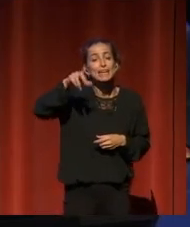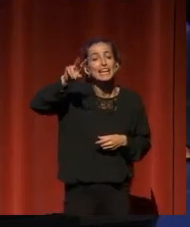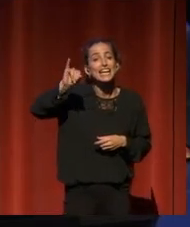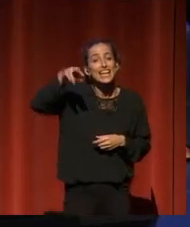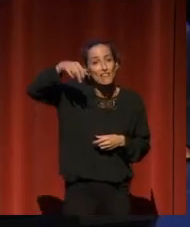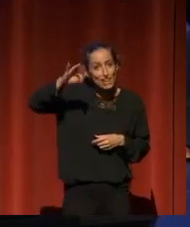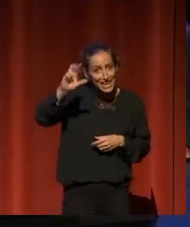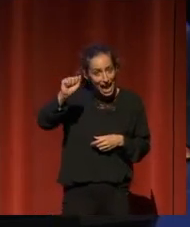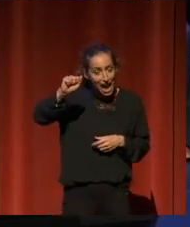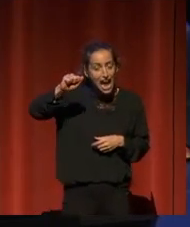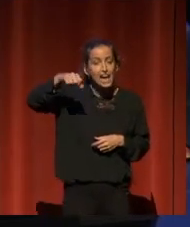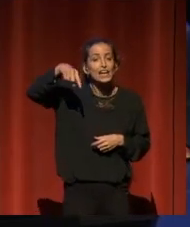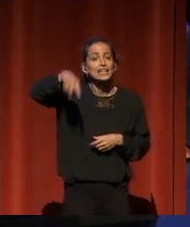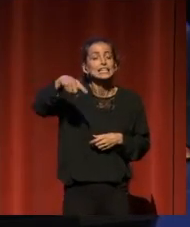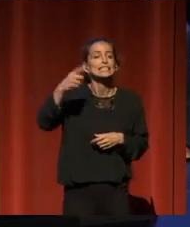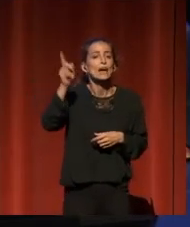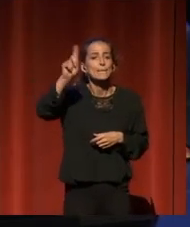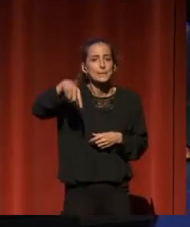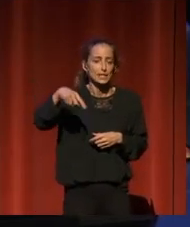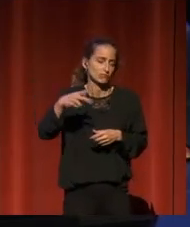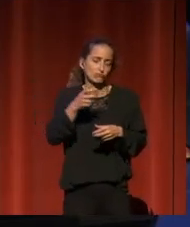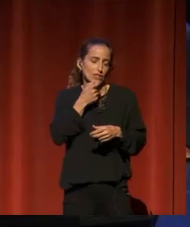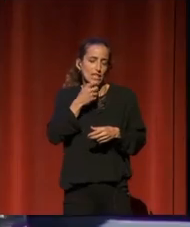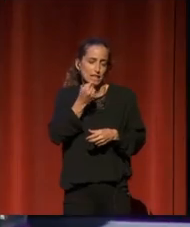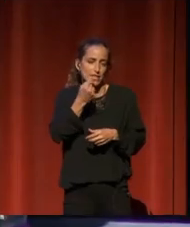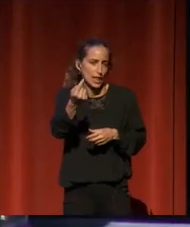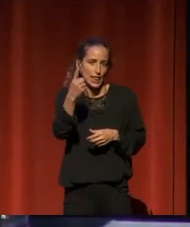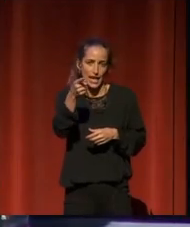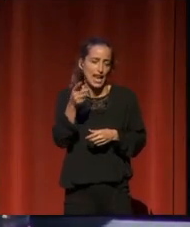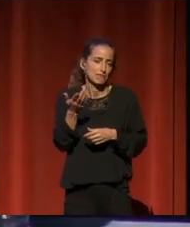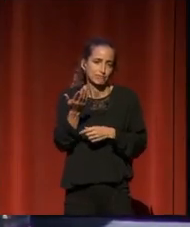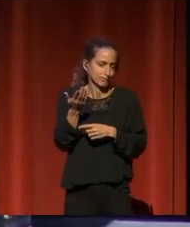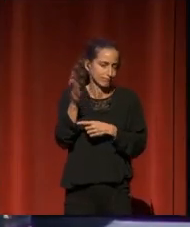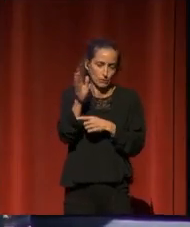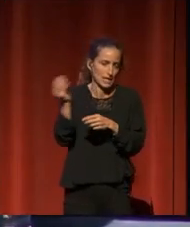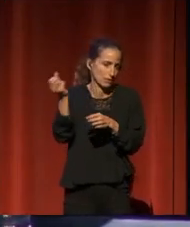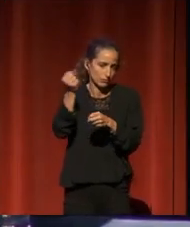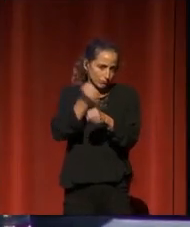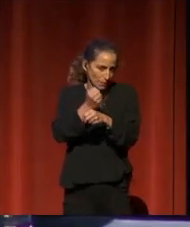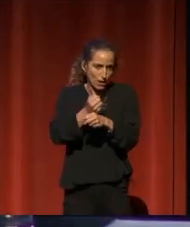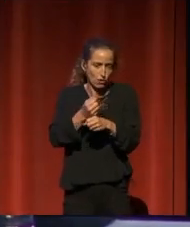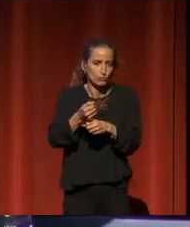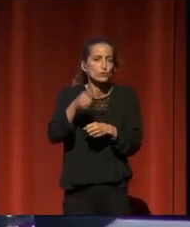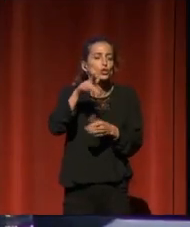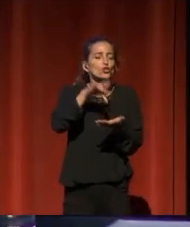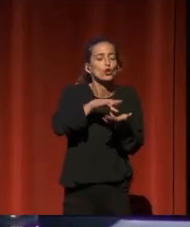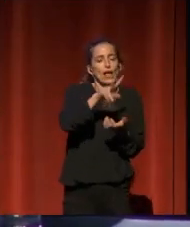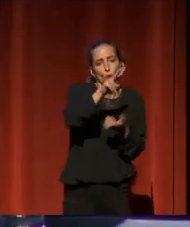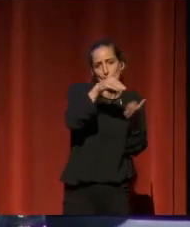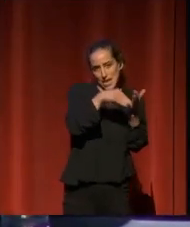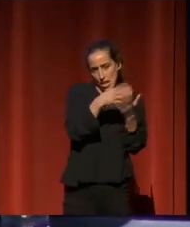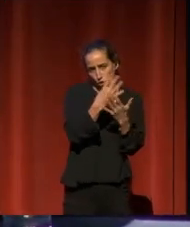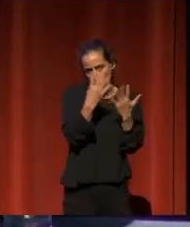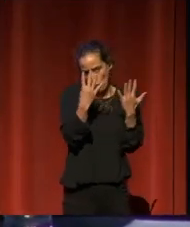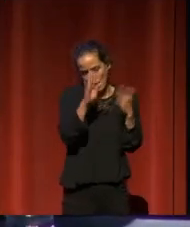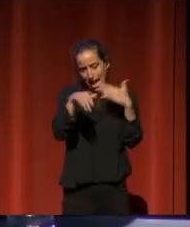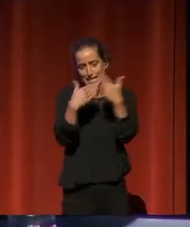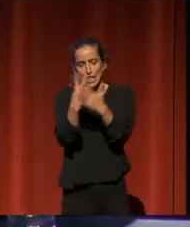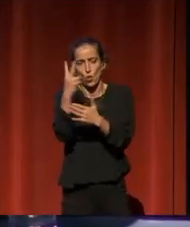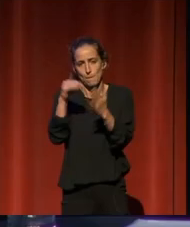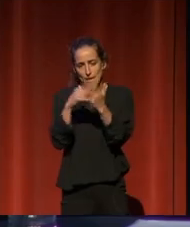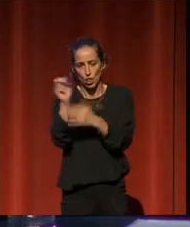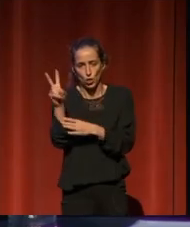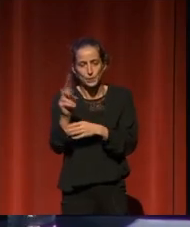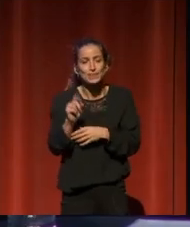la sección de continuing professional development and workplace learning de 2009 a 2012 Y por último contamos